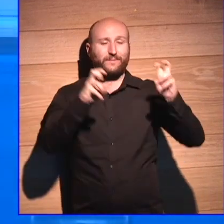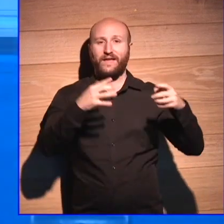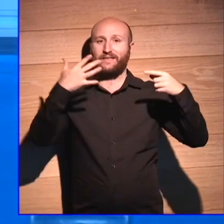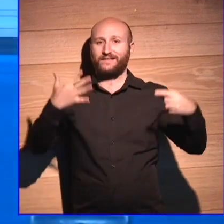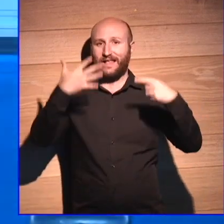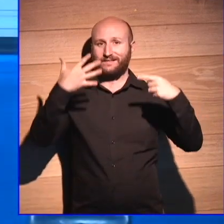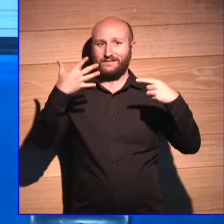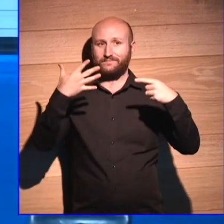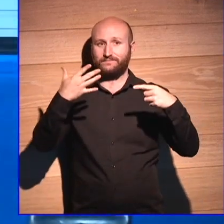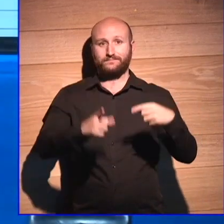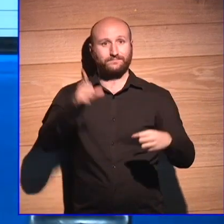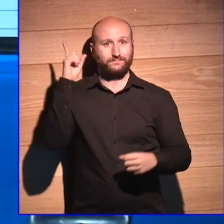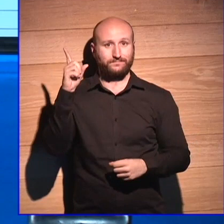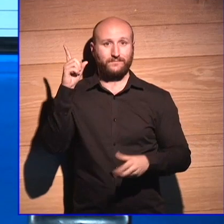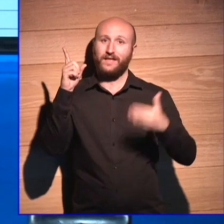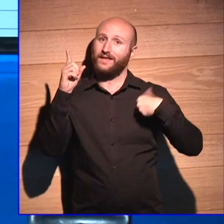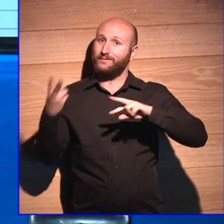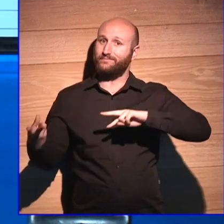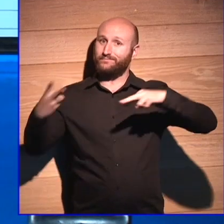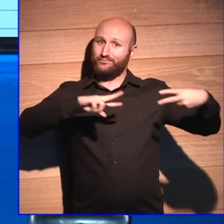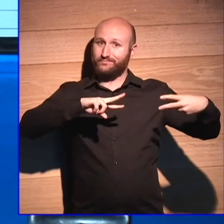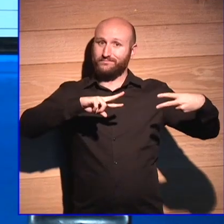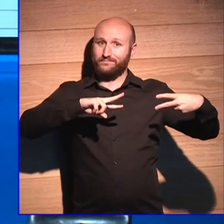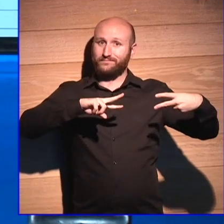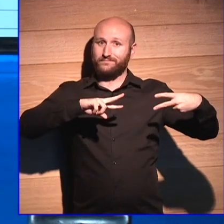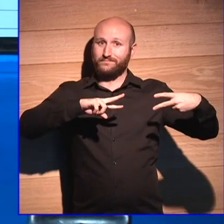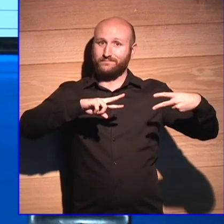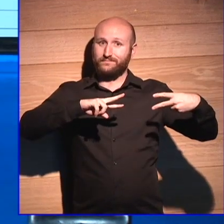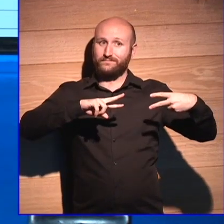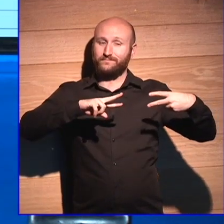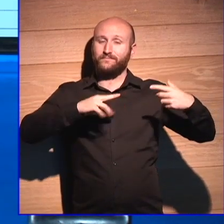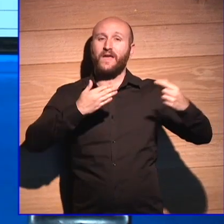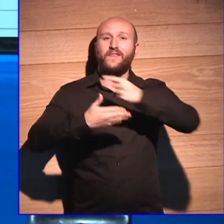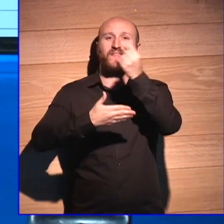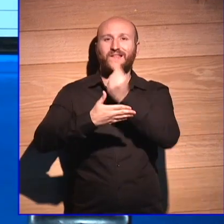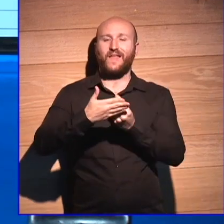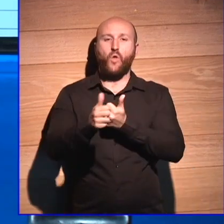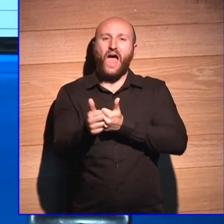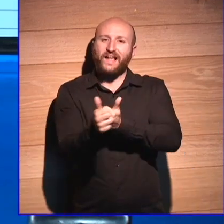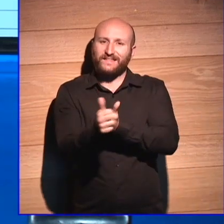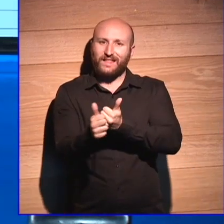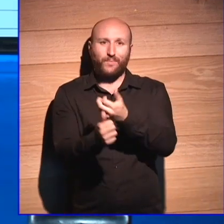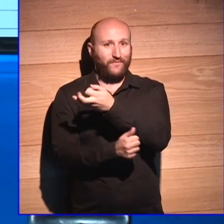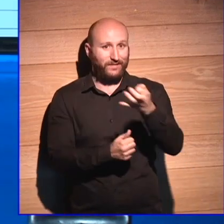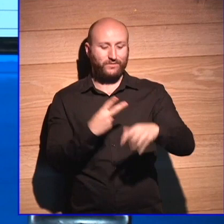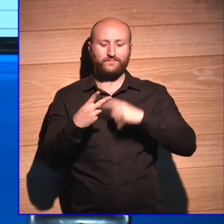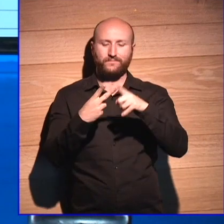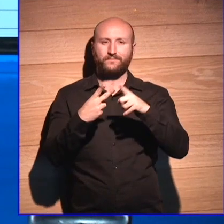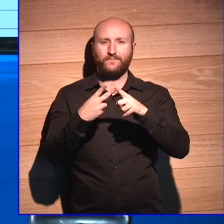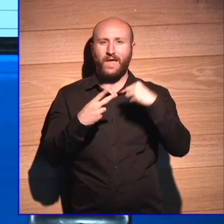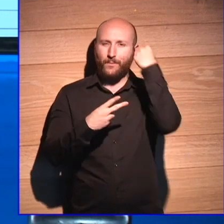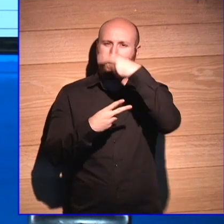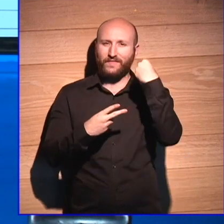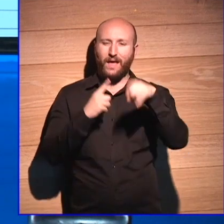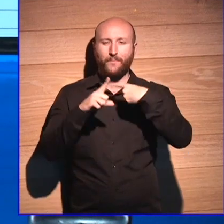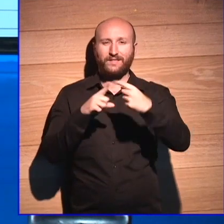aquí, que traducidos son los que veis: diseñando un asistente perfecto, cómo la apariencia y emotividad de